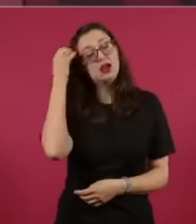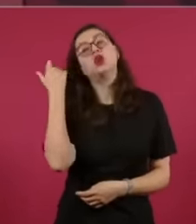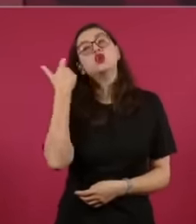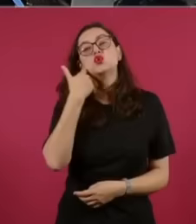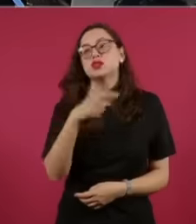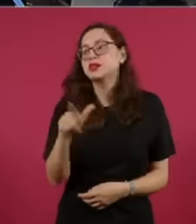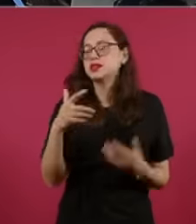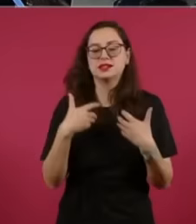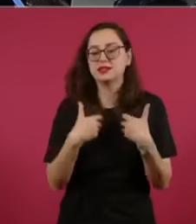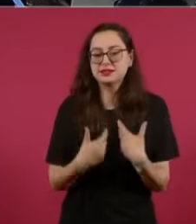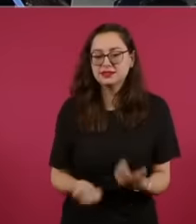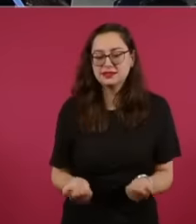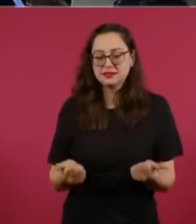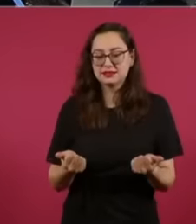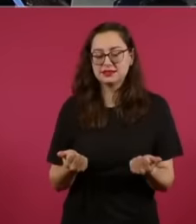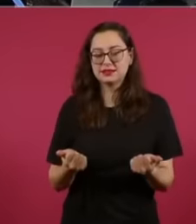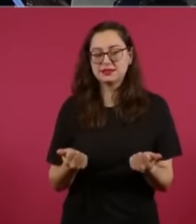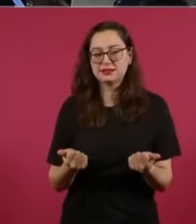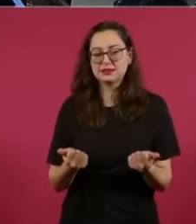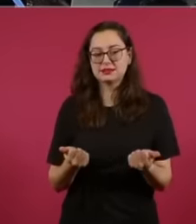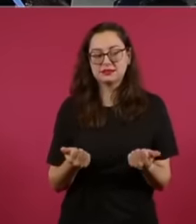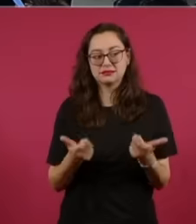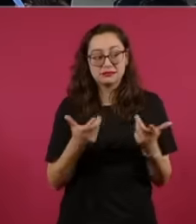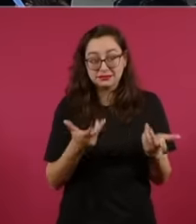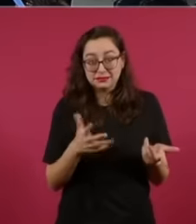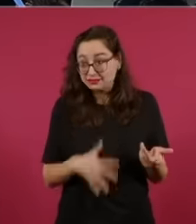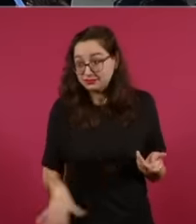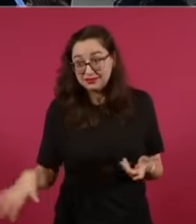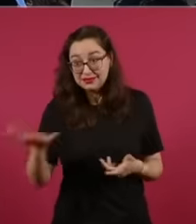a entender que ya